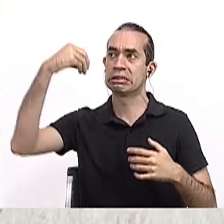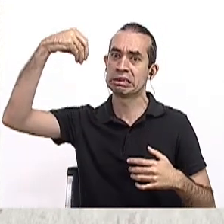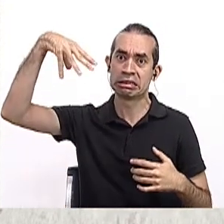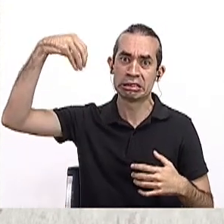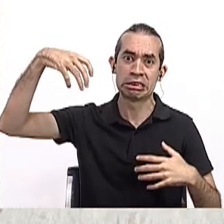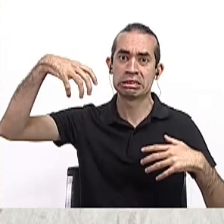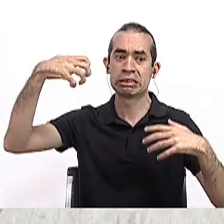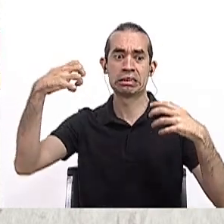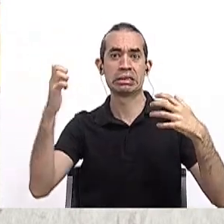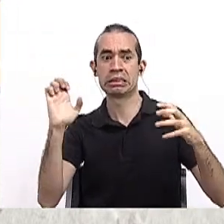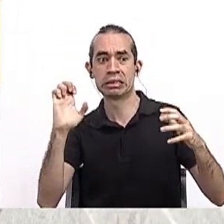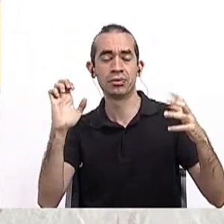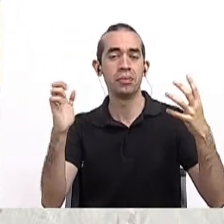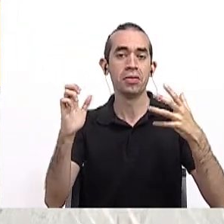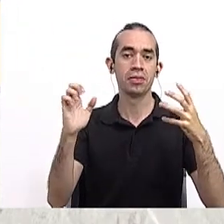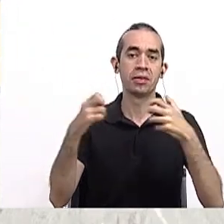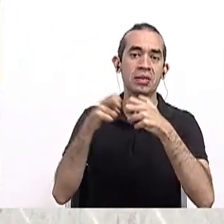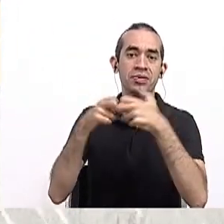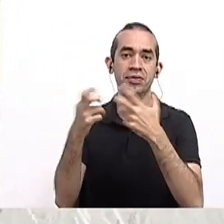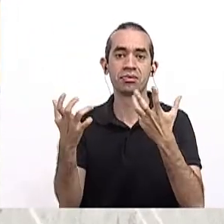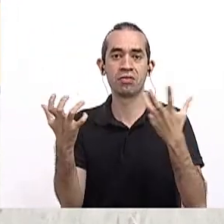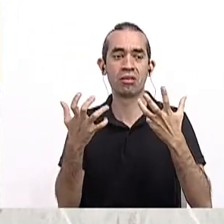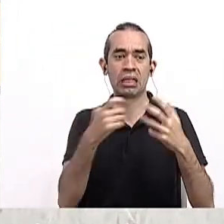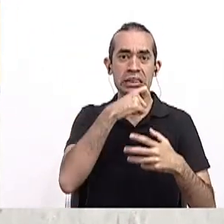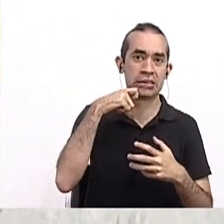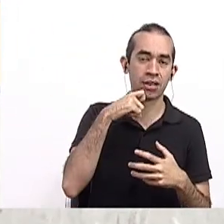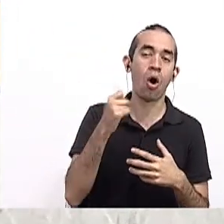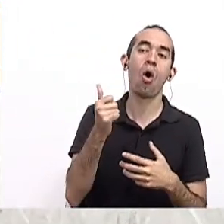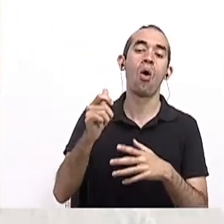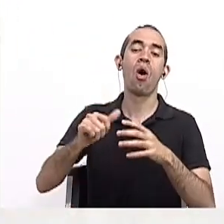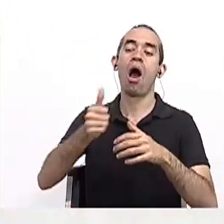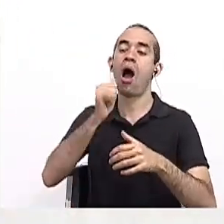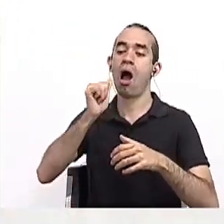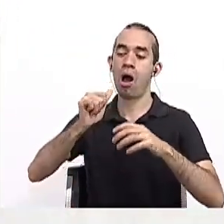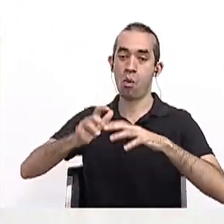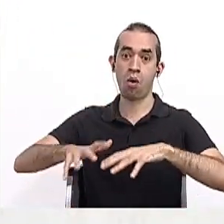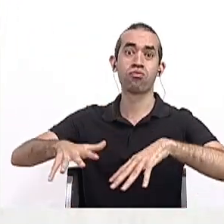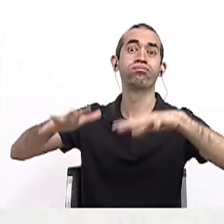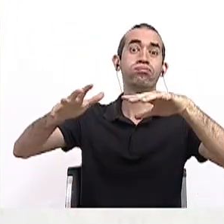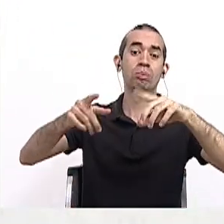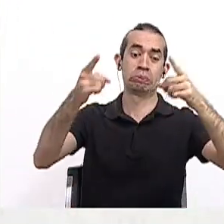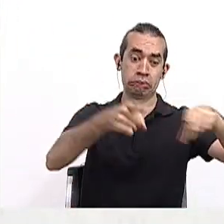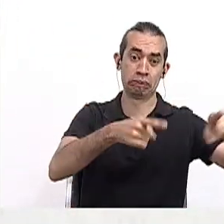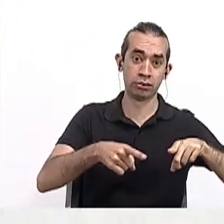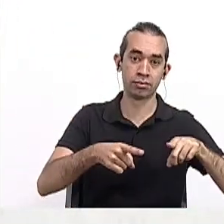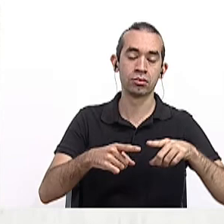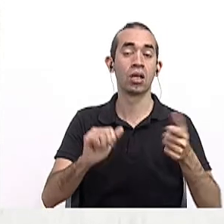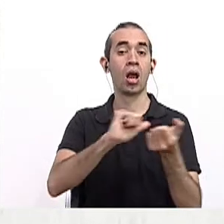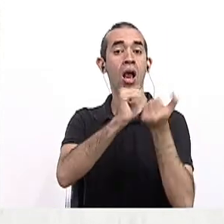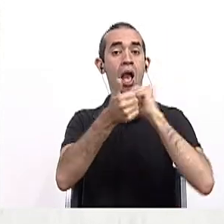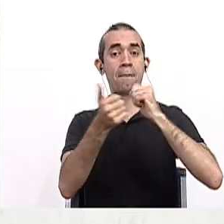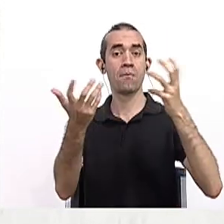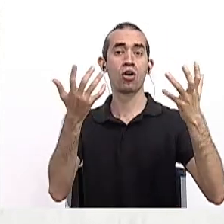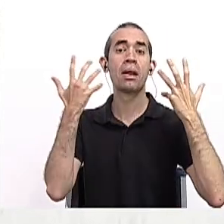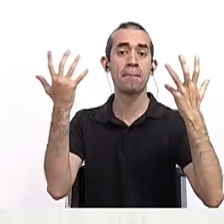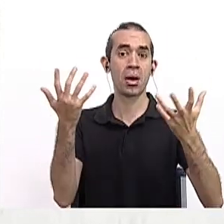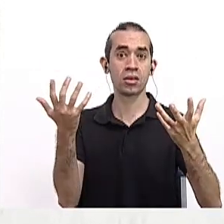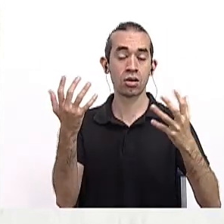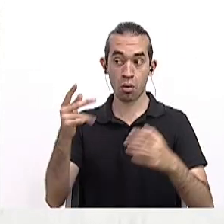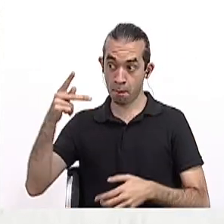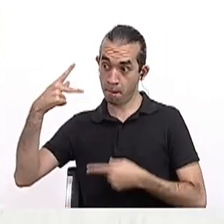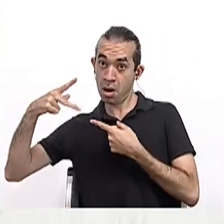por sequía o el incremento de áreas propensas a inundaciones. Cambio climático. Detrás de una